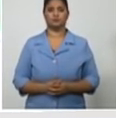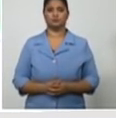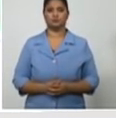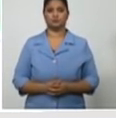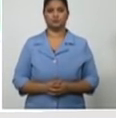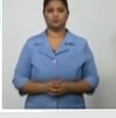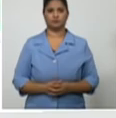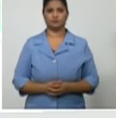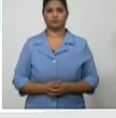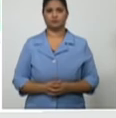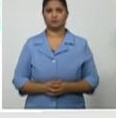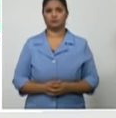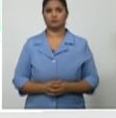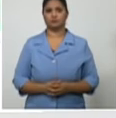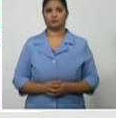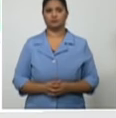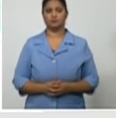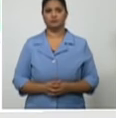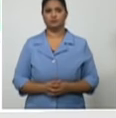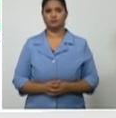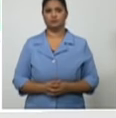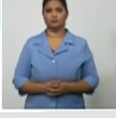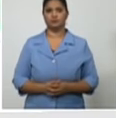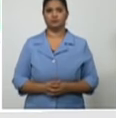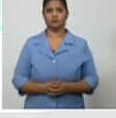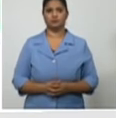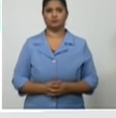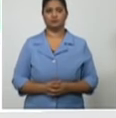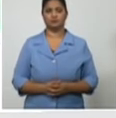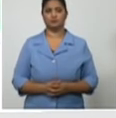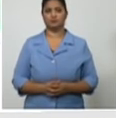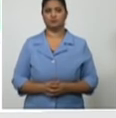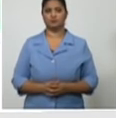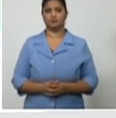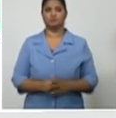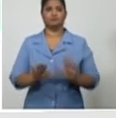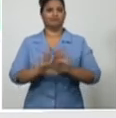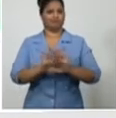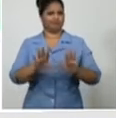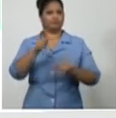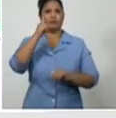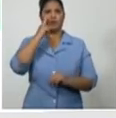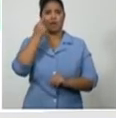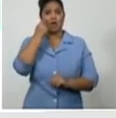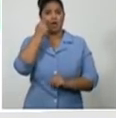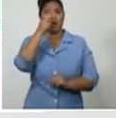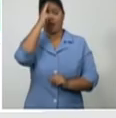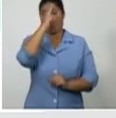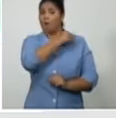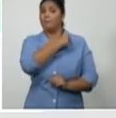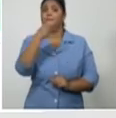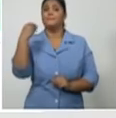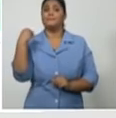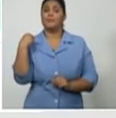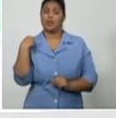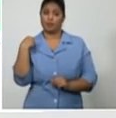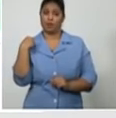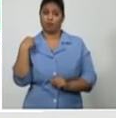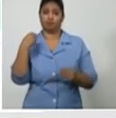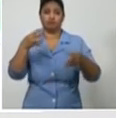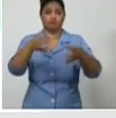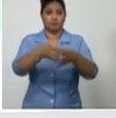que fue detectado inicialmente por su médico de familia, estando aislado como contacto de un